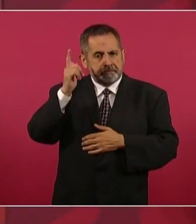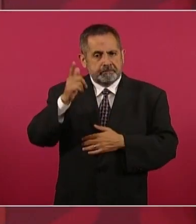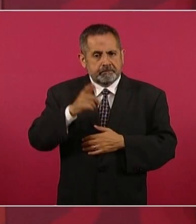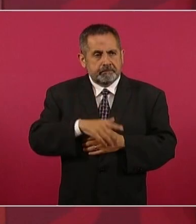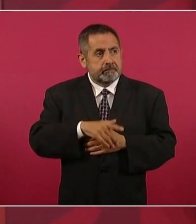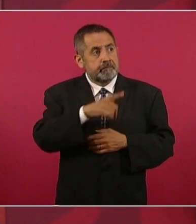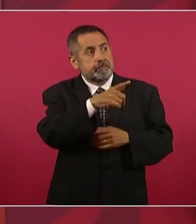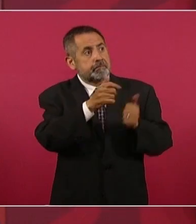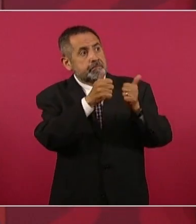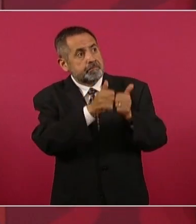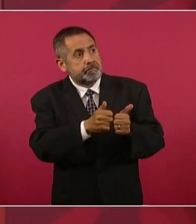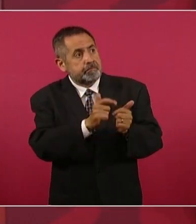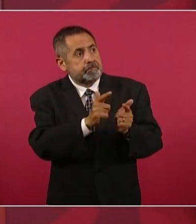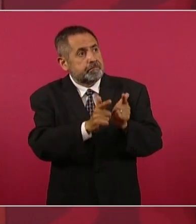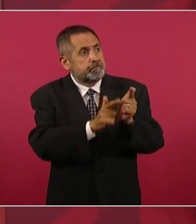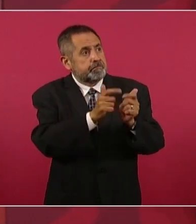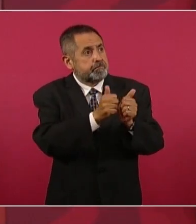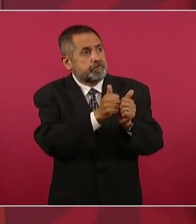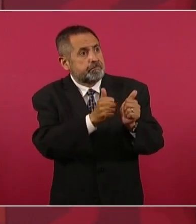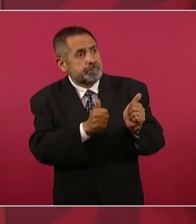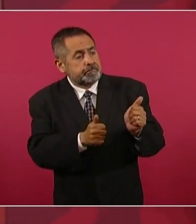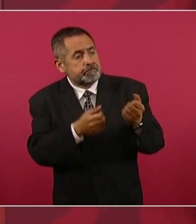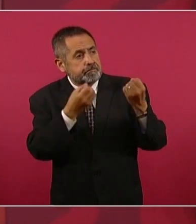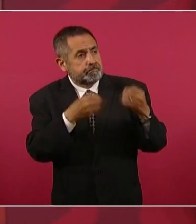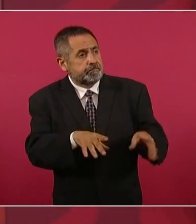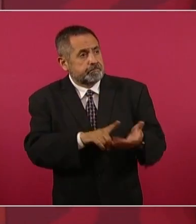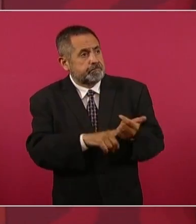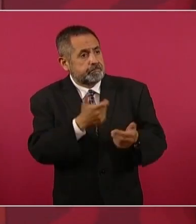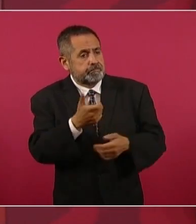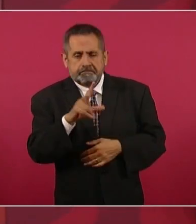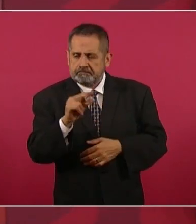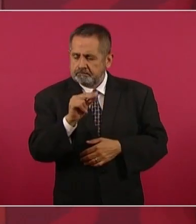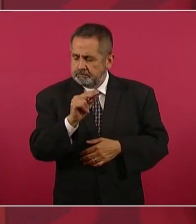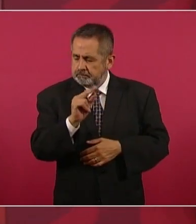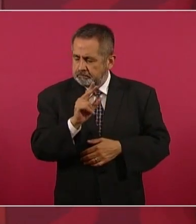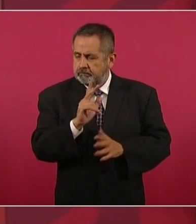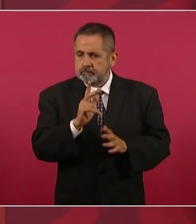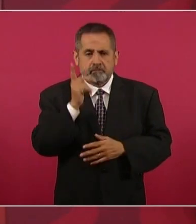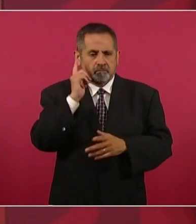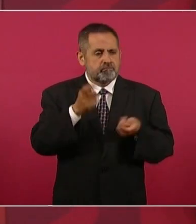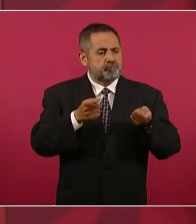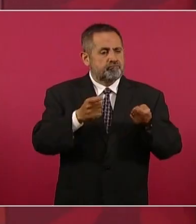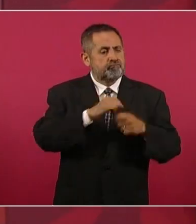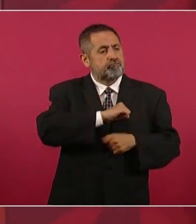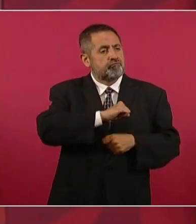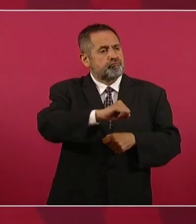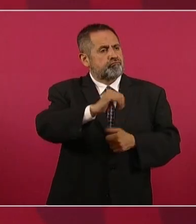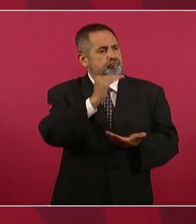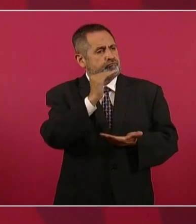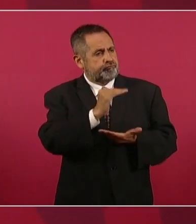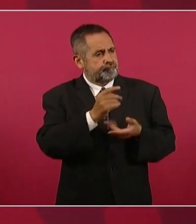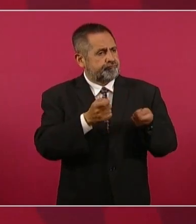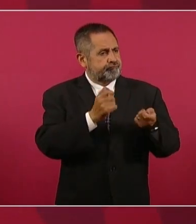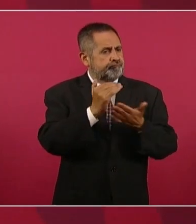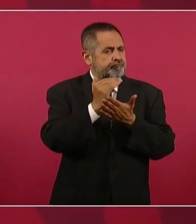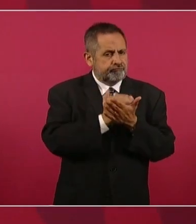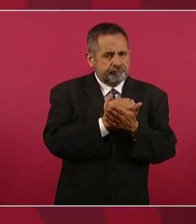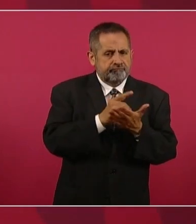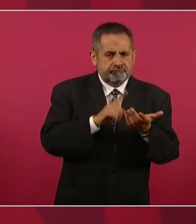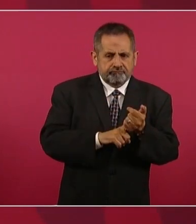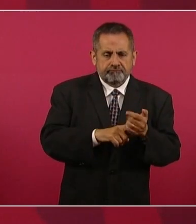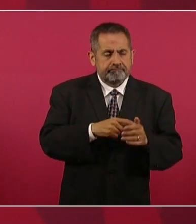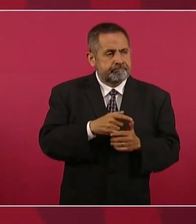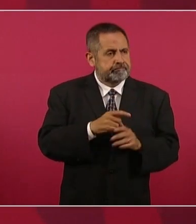haya recesión, que se controle la inflación, que se reduzca